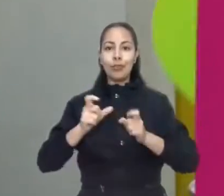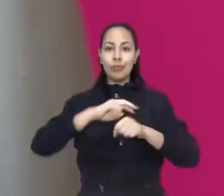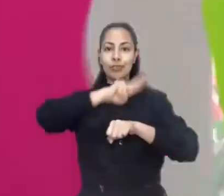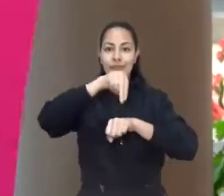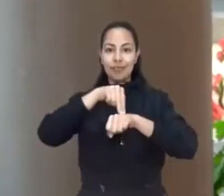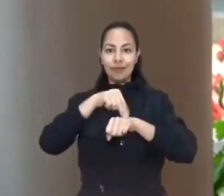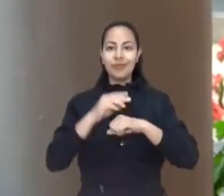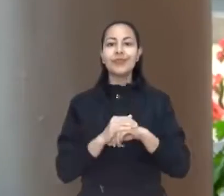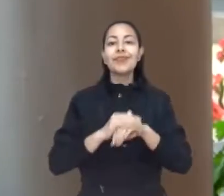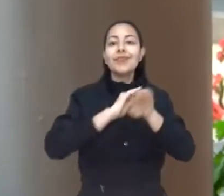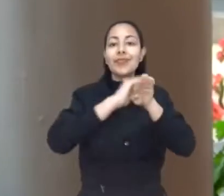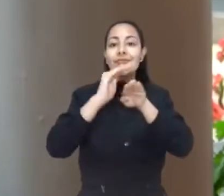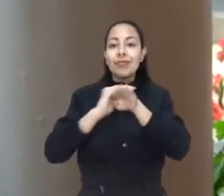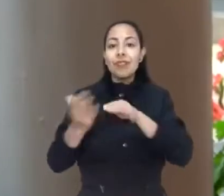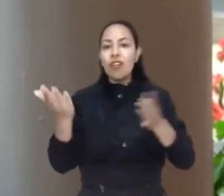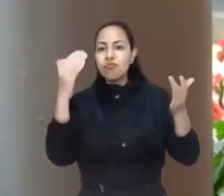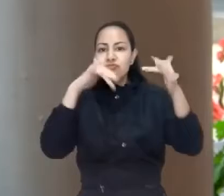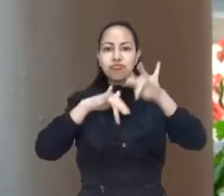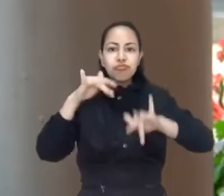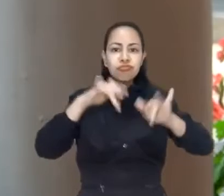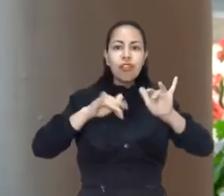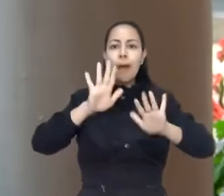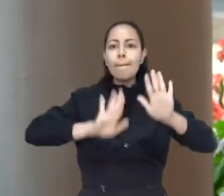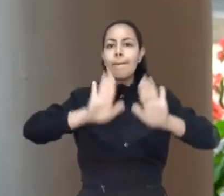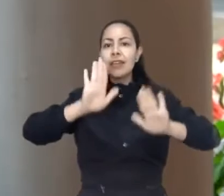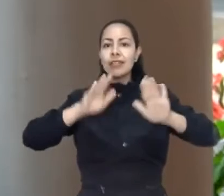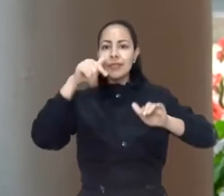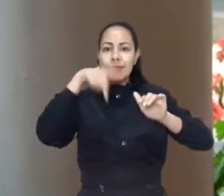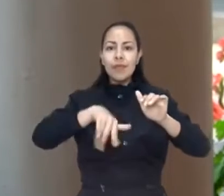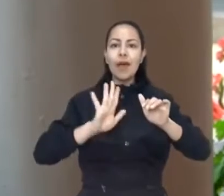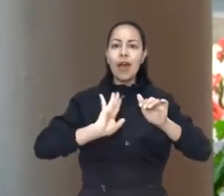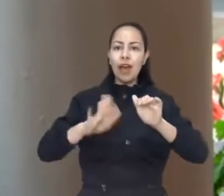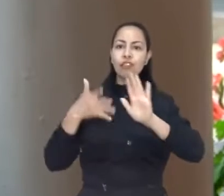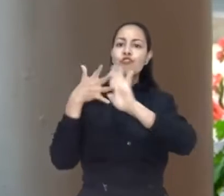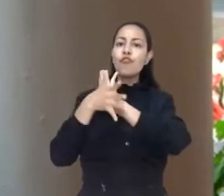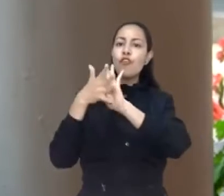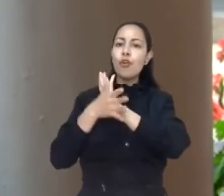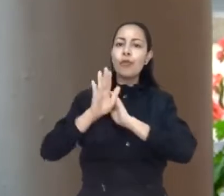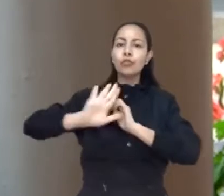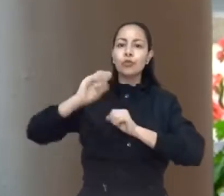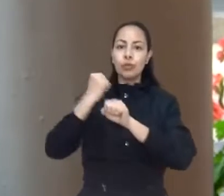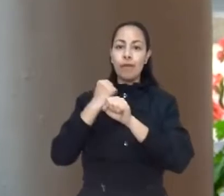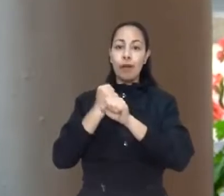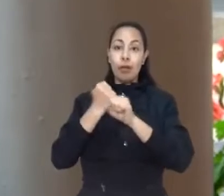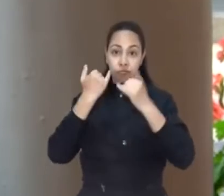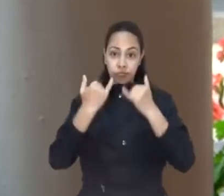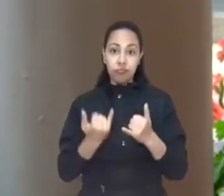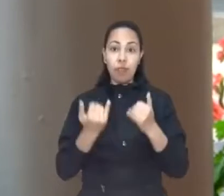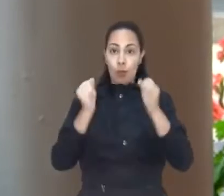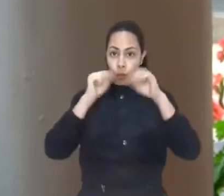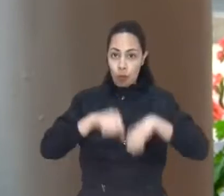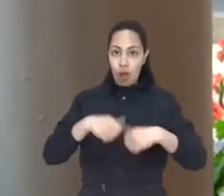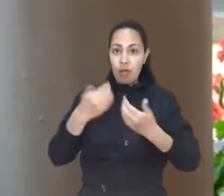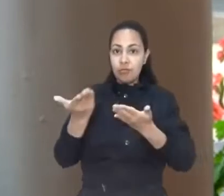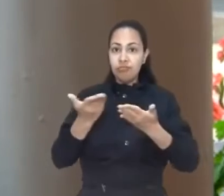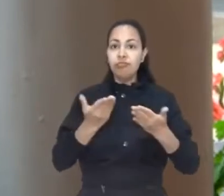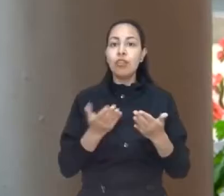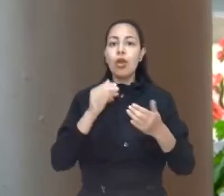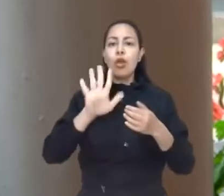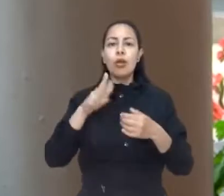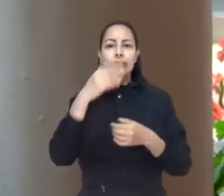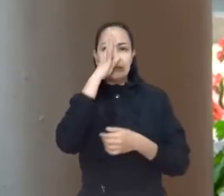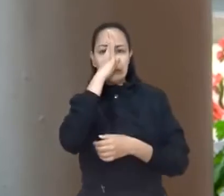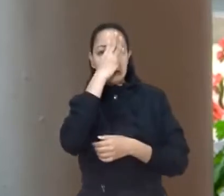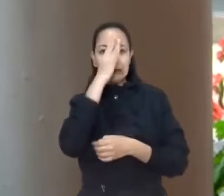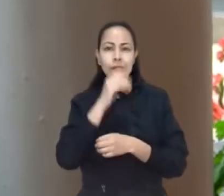nariñenses. Queremos invitarlos a que participen activamente en nuestra rendición pública de cuentas desde este momento. Dejen sus